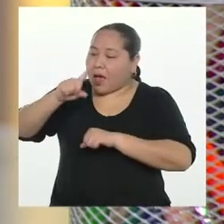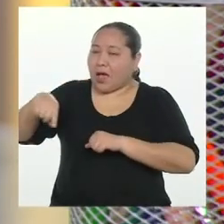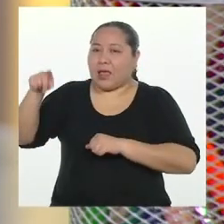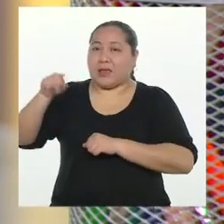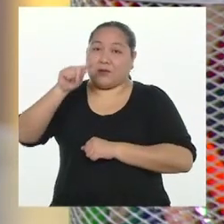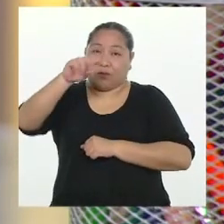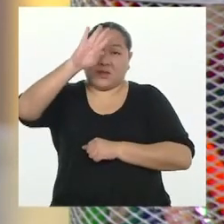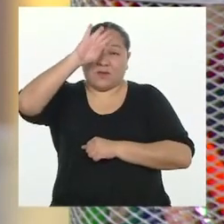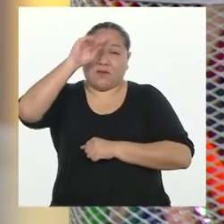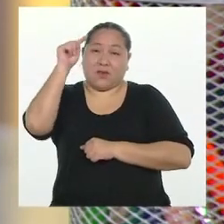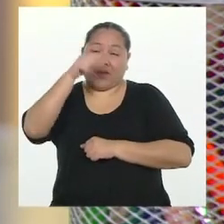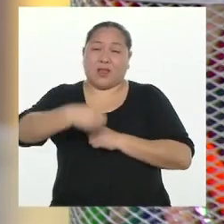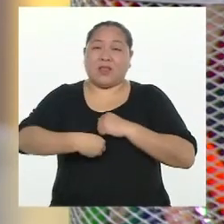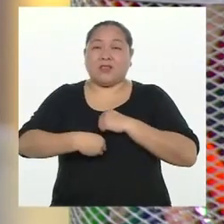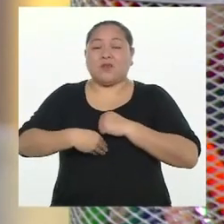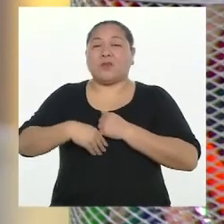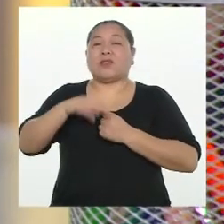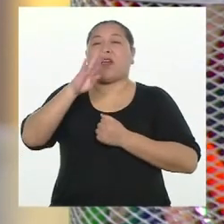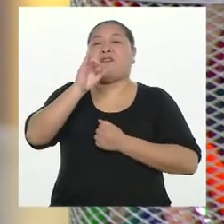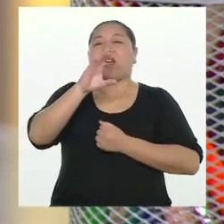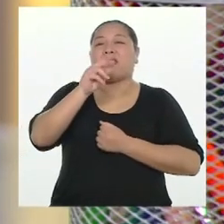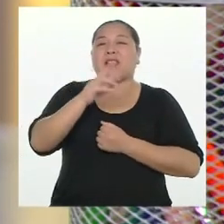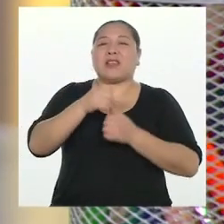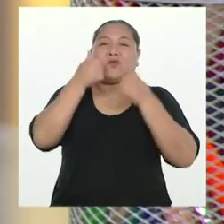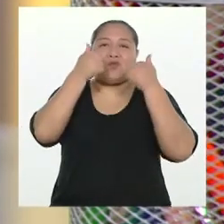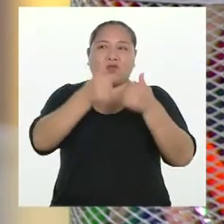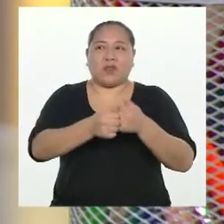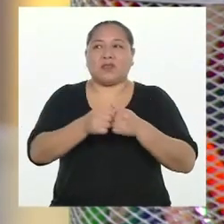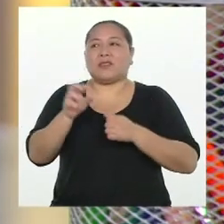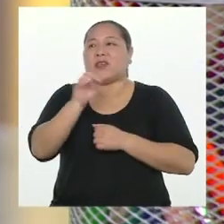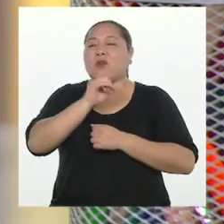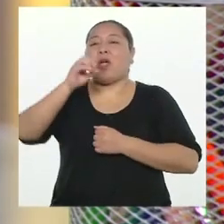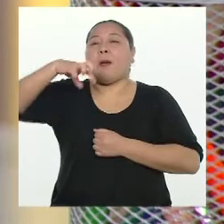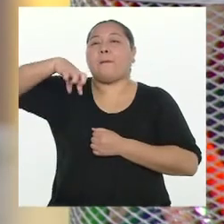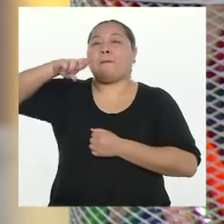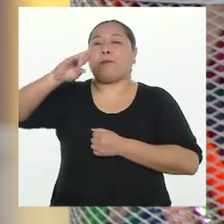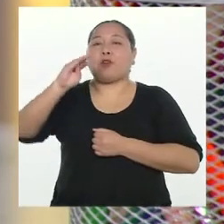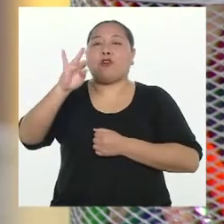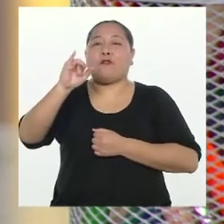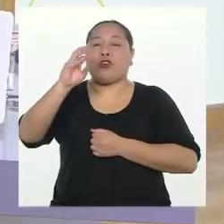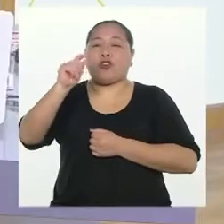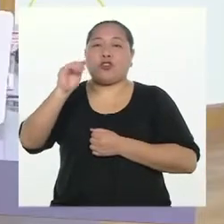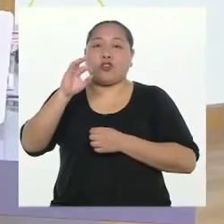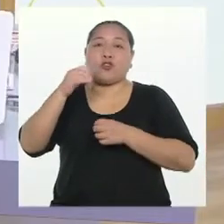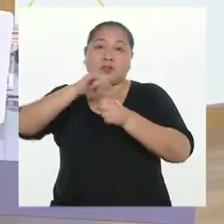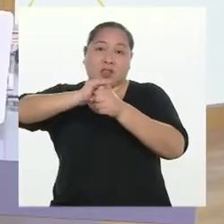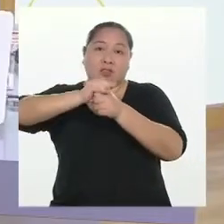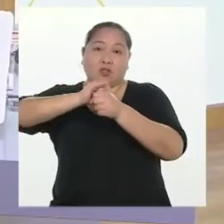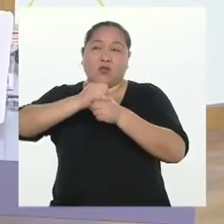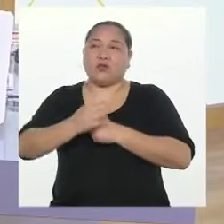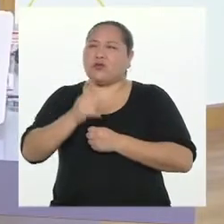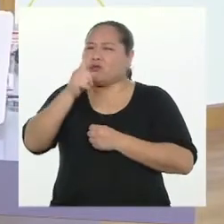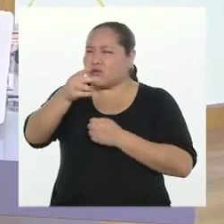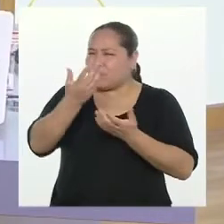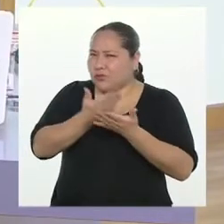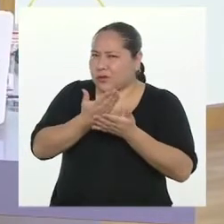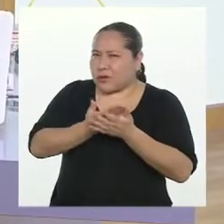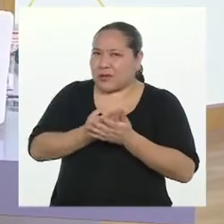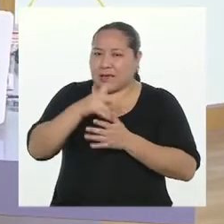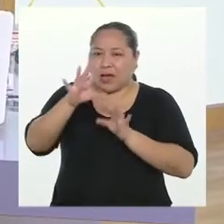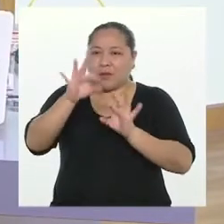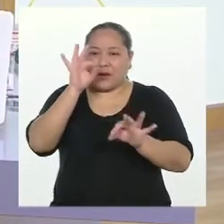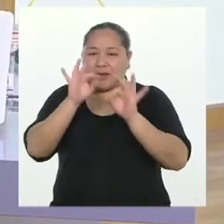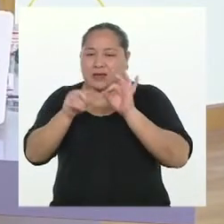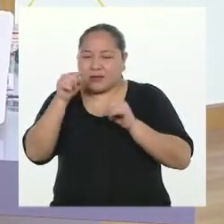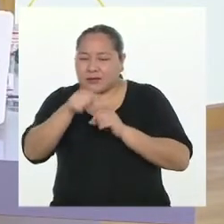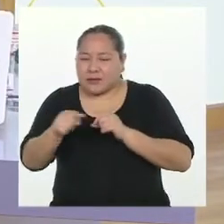te pusieron mal del estómago, y bacterias buenas, como los probióticos que tiene el yogurt. ¿Cómo les fue con su experimento? ¿Aparecieron